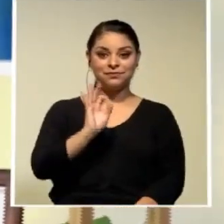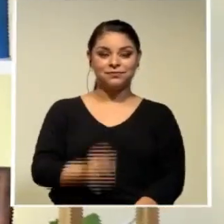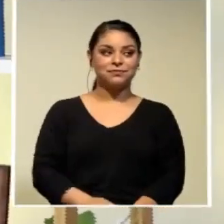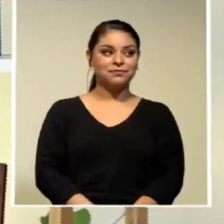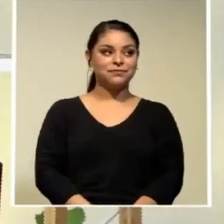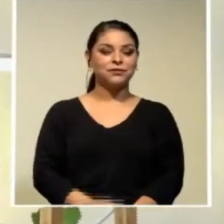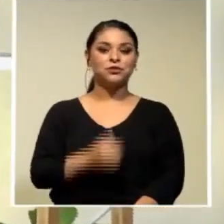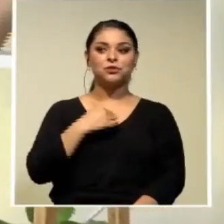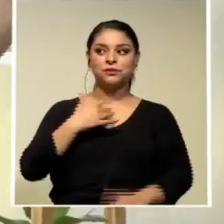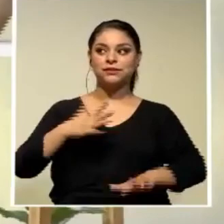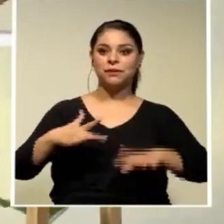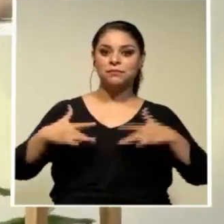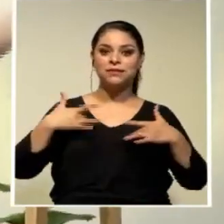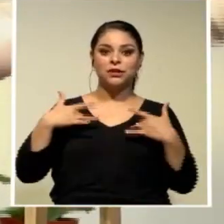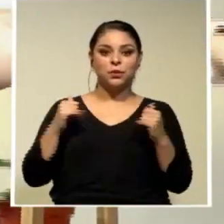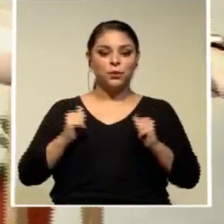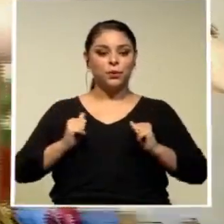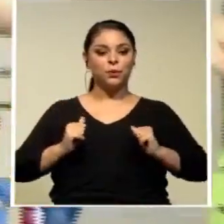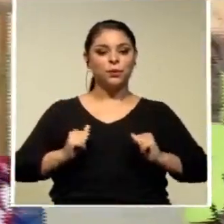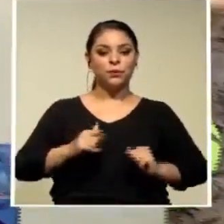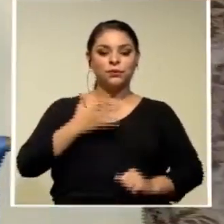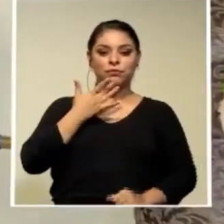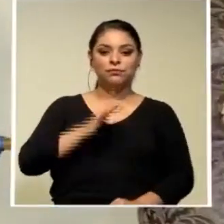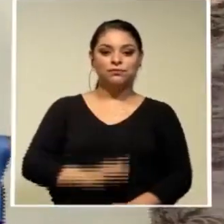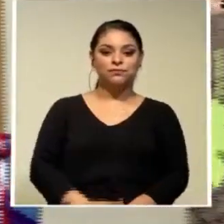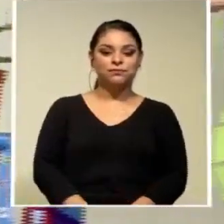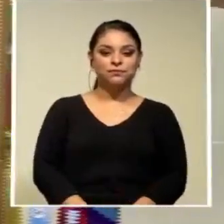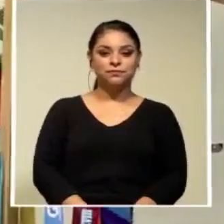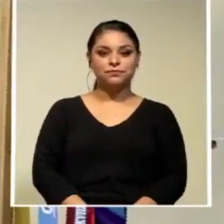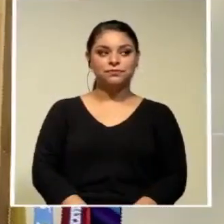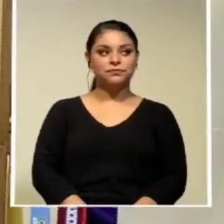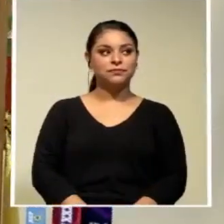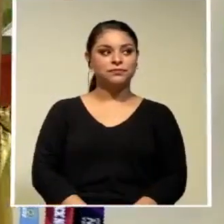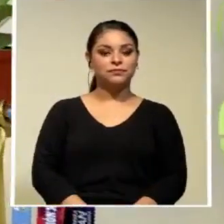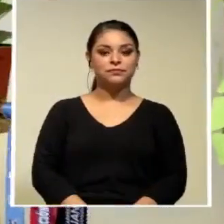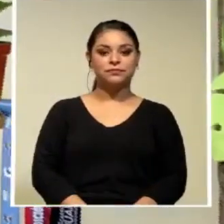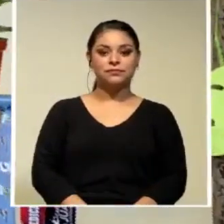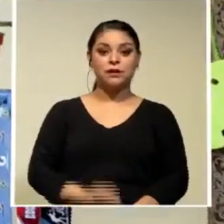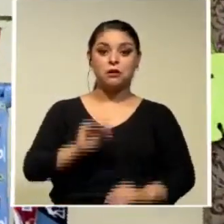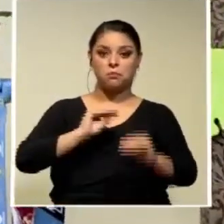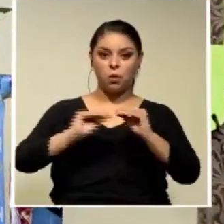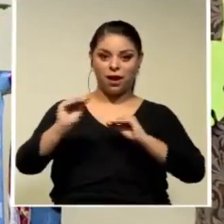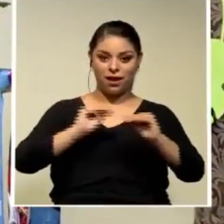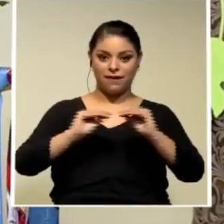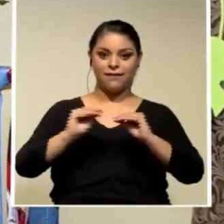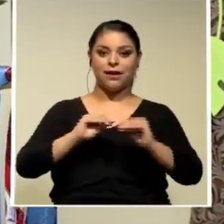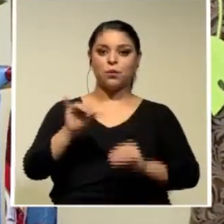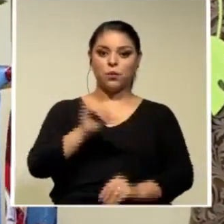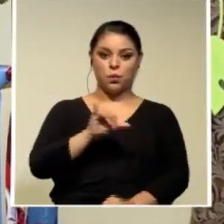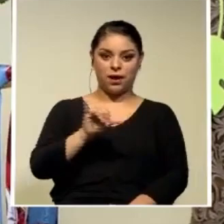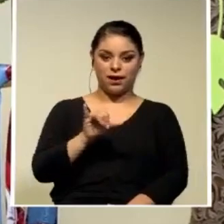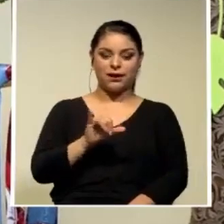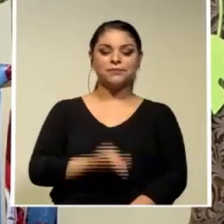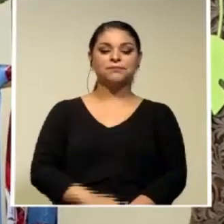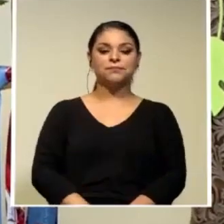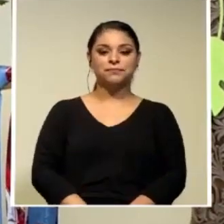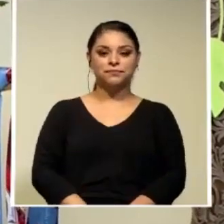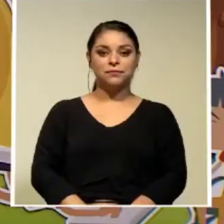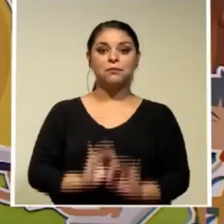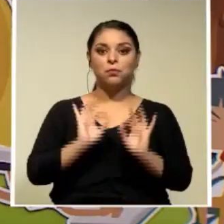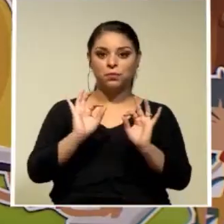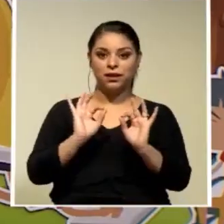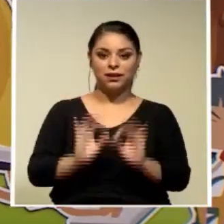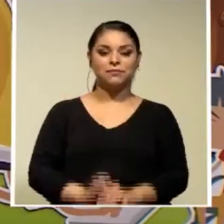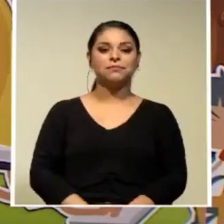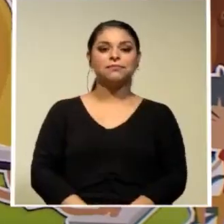siento entrando en calor. Vamos a hacer los brazos hacia los laditos y hacia el frente. Muy bien, otra